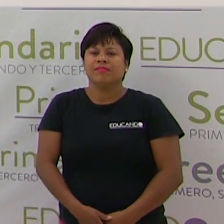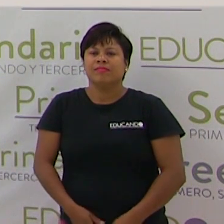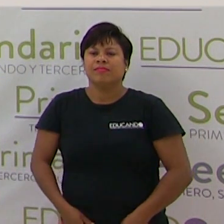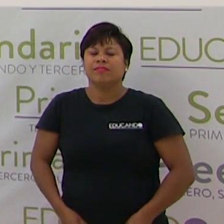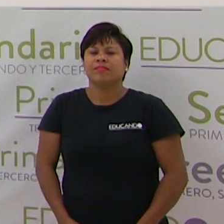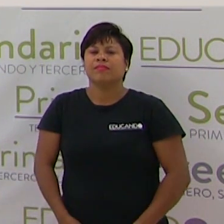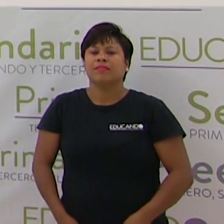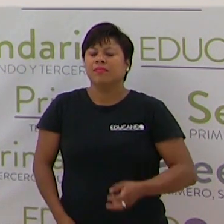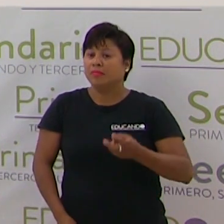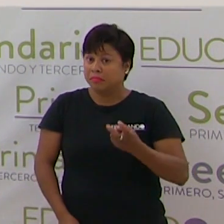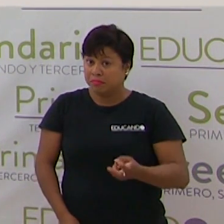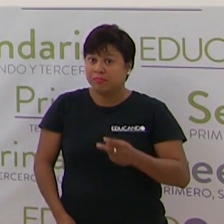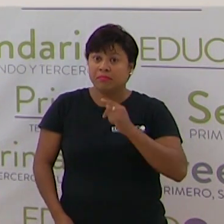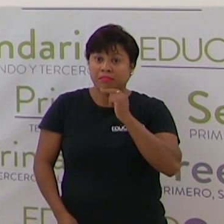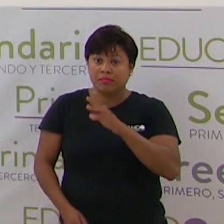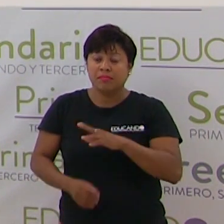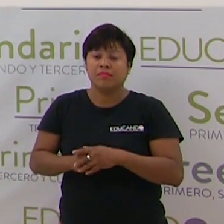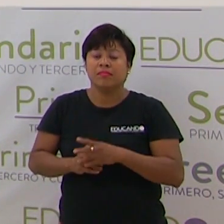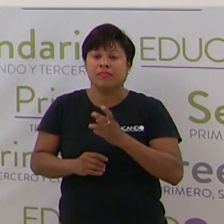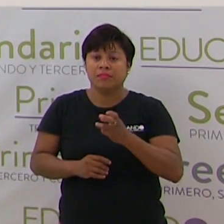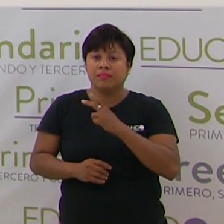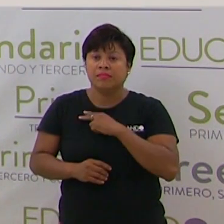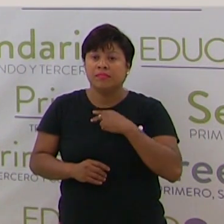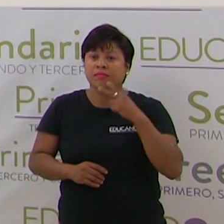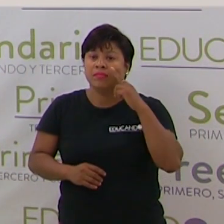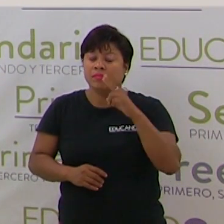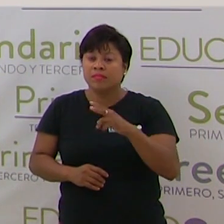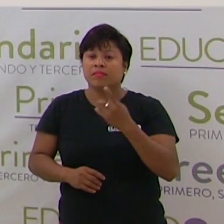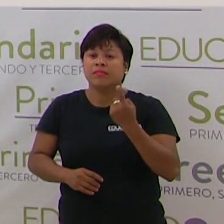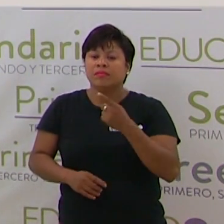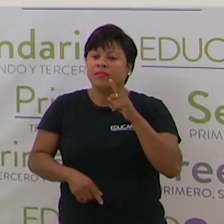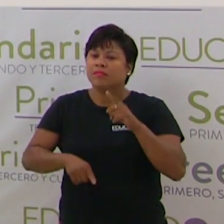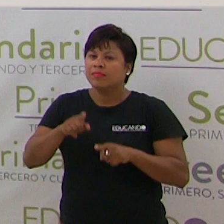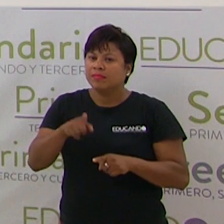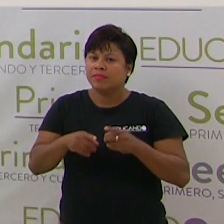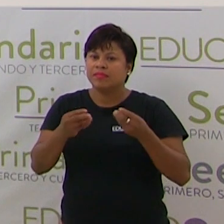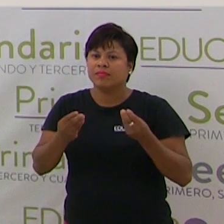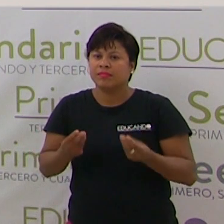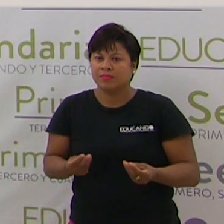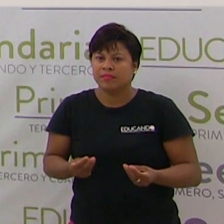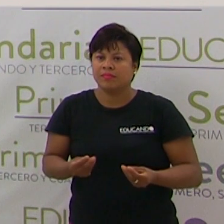Aunque claro, algo que también debes de saber es que depende mucho del